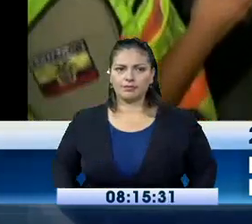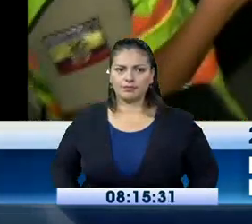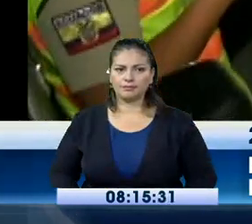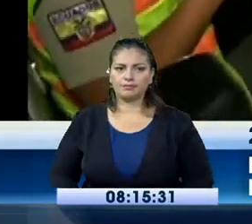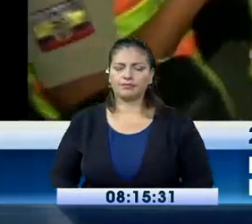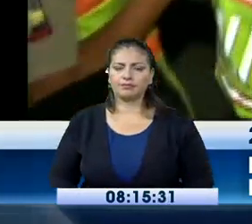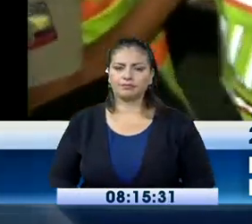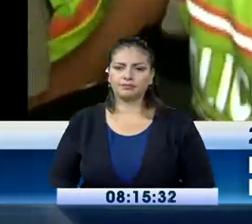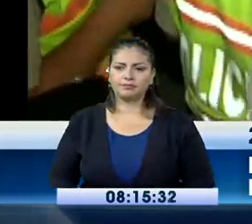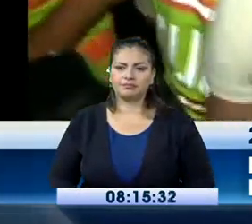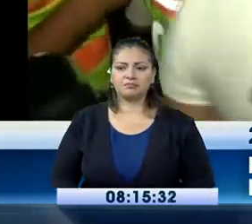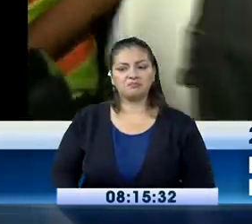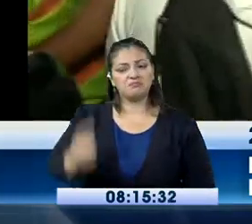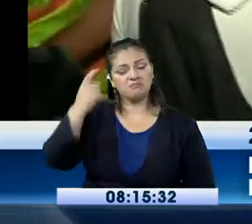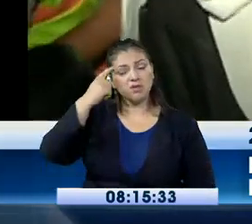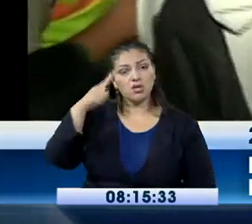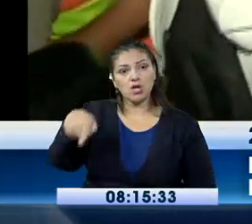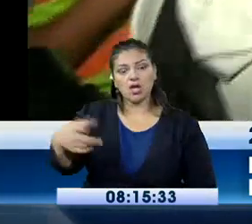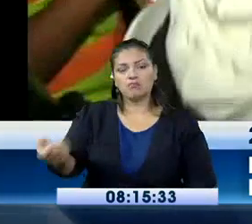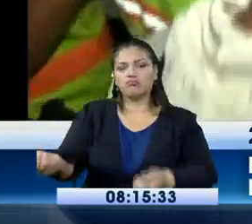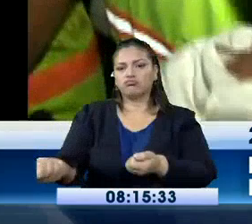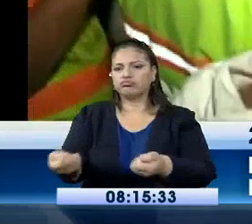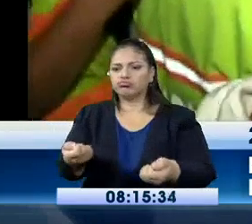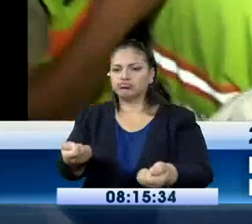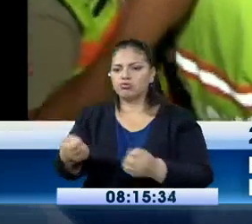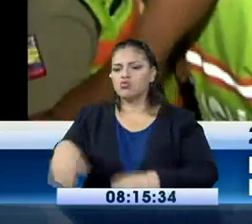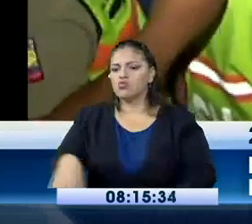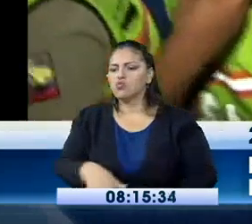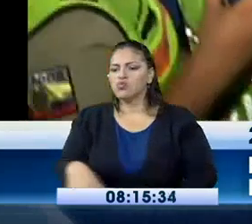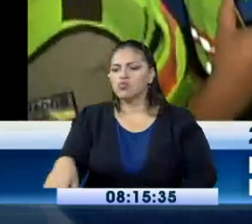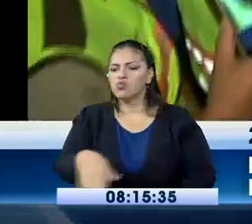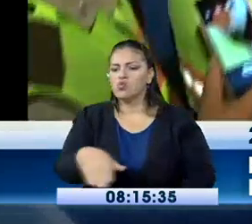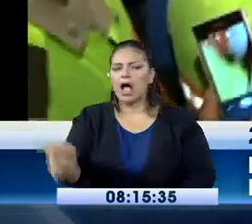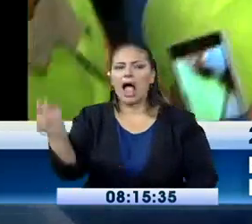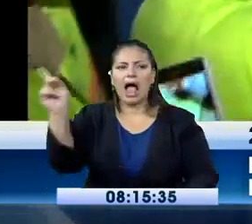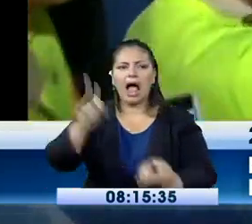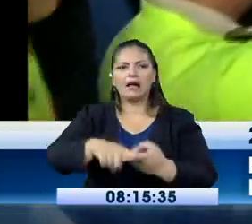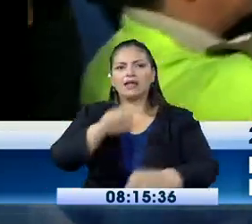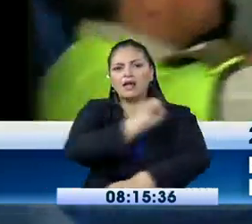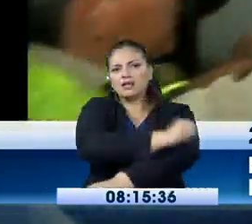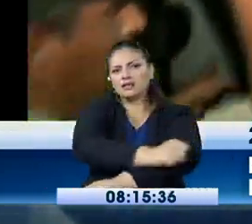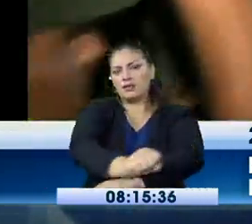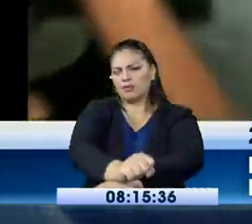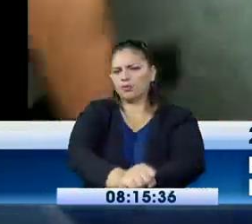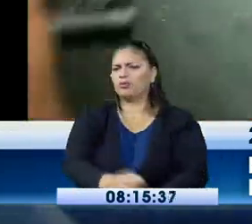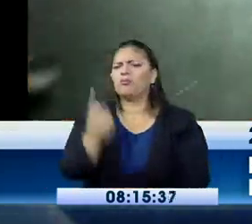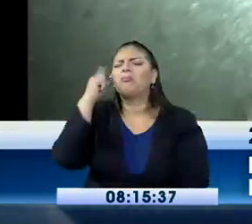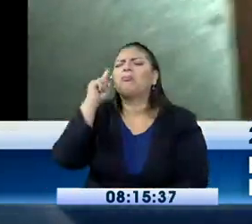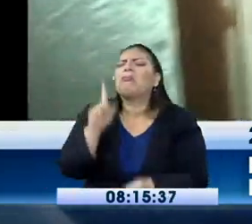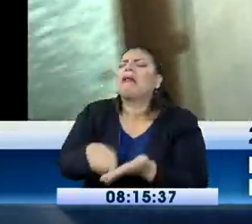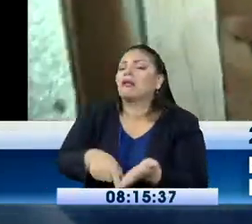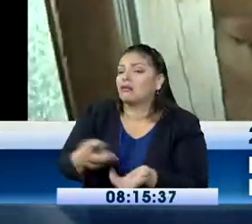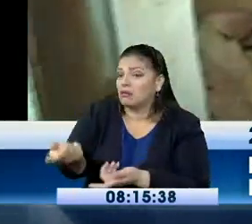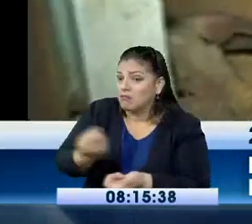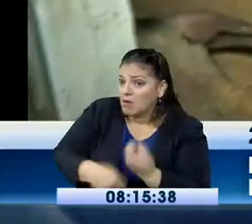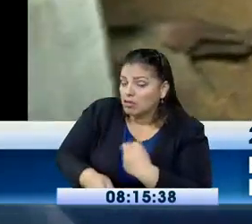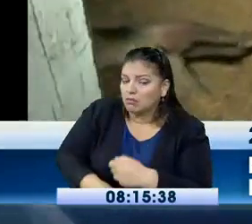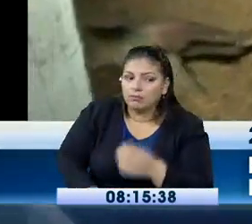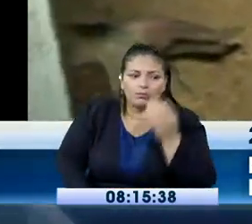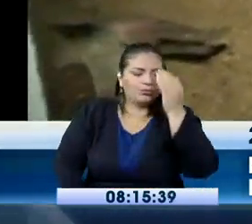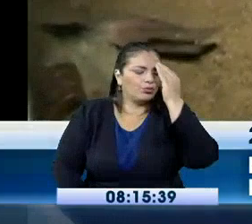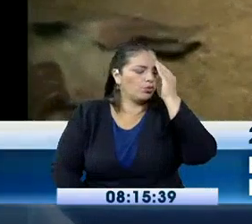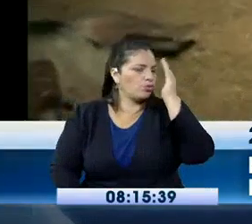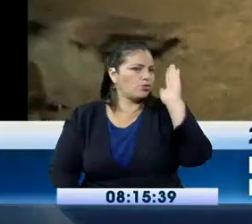llevarse? A San Borondón. ¿A San Borondón? ¿Ya venderlo, dejarlo en algún lugar? Ahí sí no dicen nada, solo que a San Borondón iban a llevar.